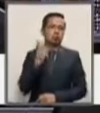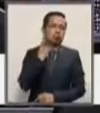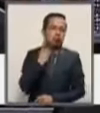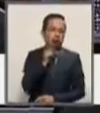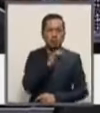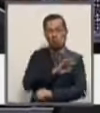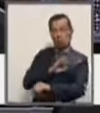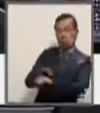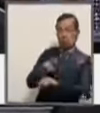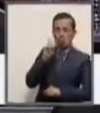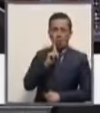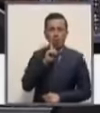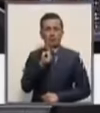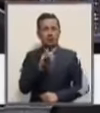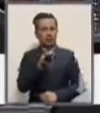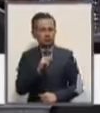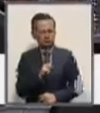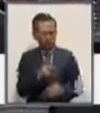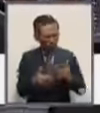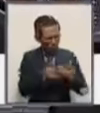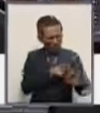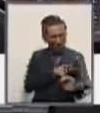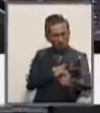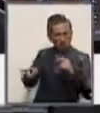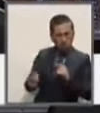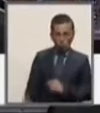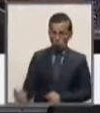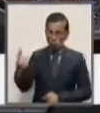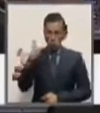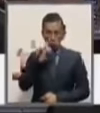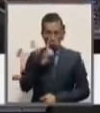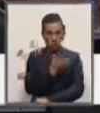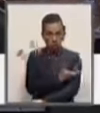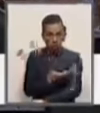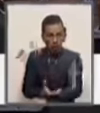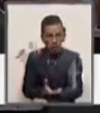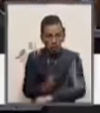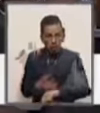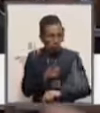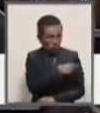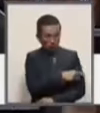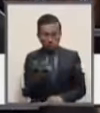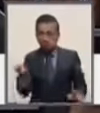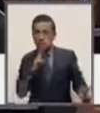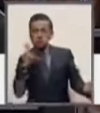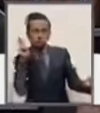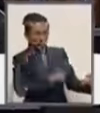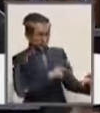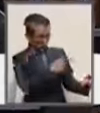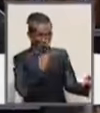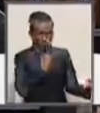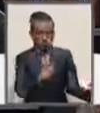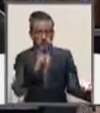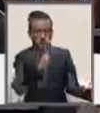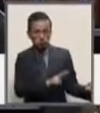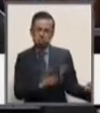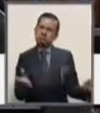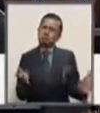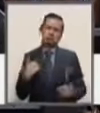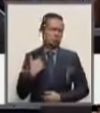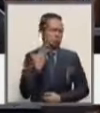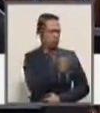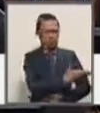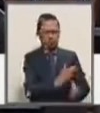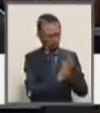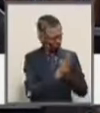de insultos hacia una mujer compañera legisladora simplemente porque no le gusta la respuesta que recibe. Le exijo una disculpa, por favor,